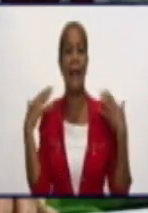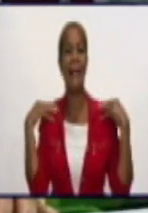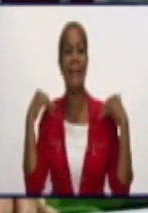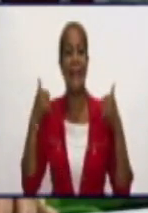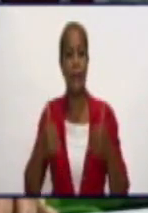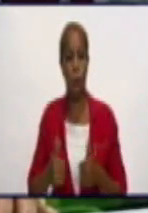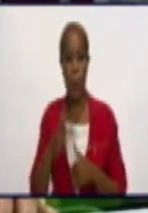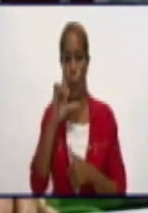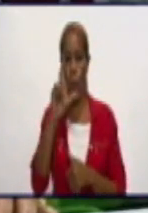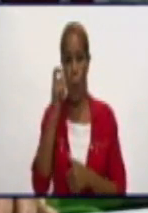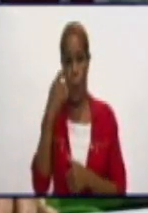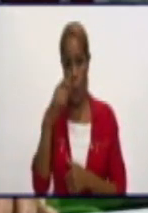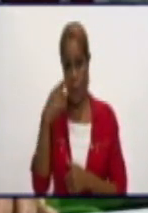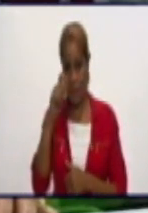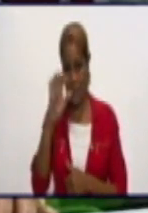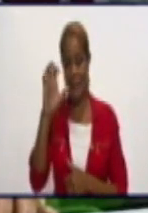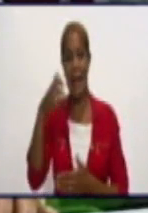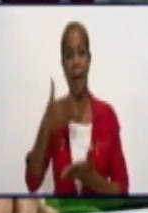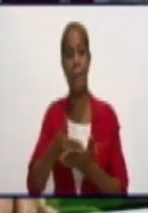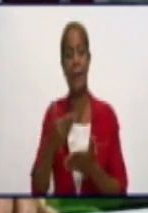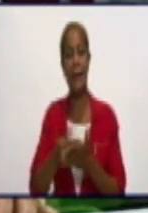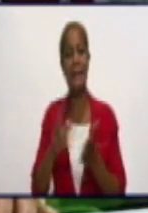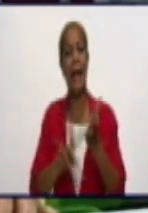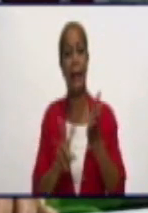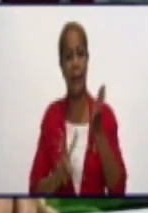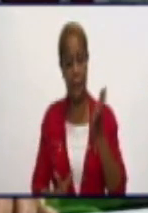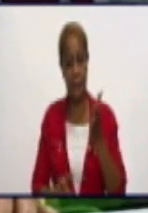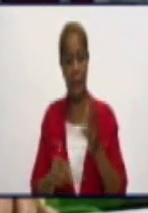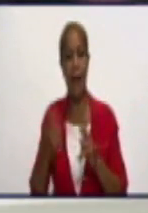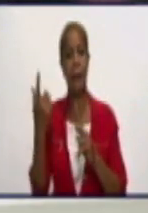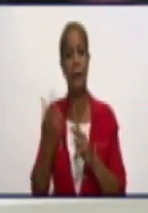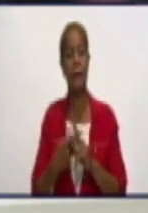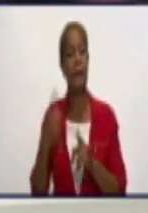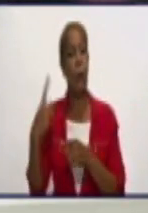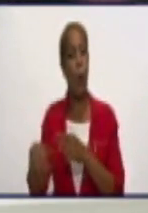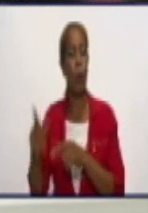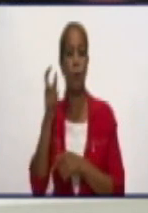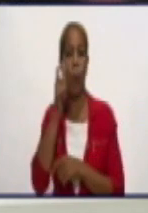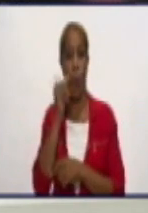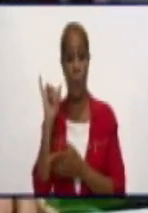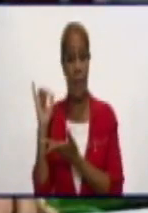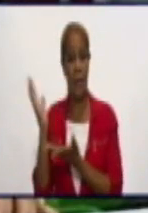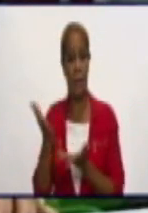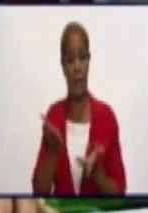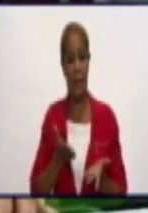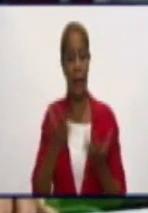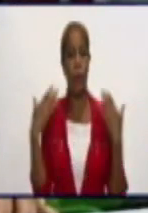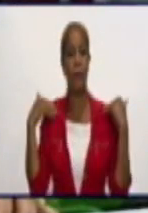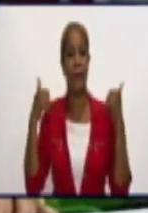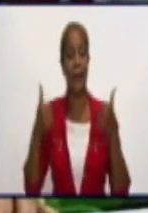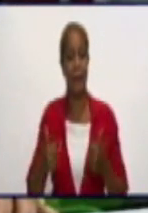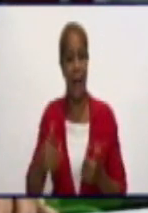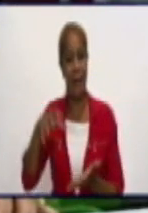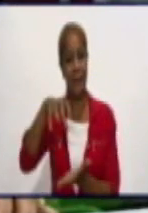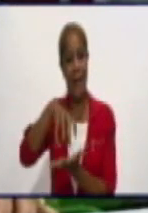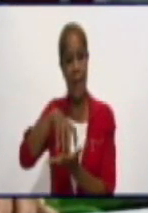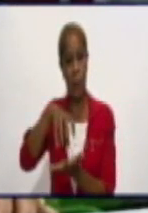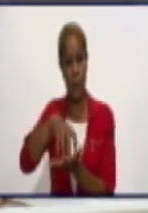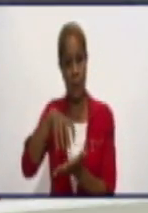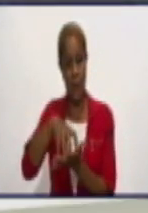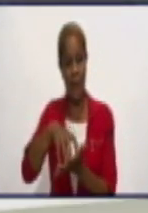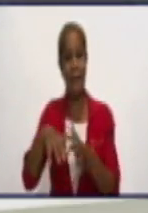comercial de la empresa eléctrica de Granma, y Roger Pérez Rodríguez, director de la unidad empresarial de base